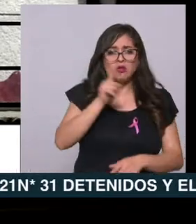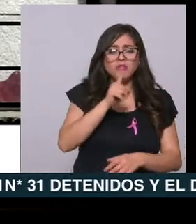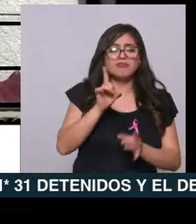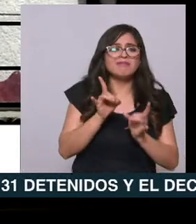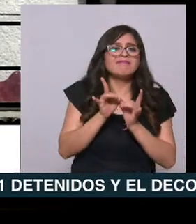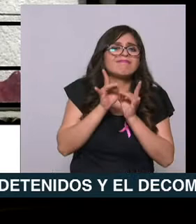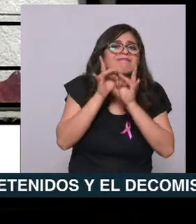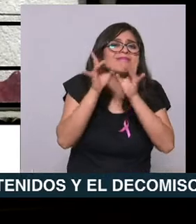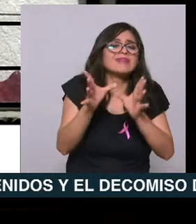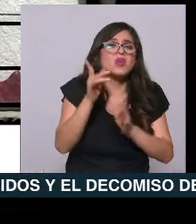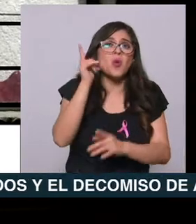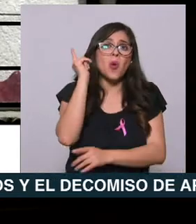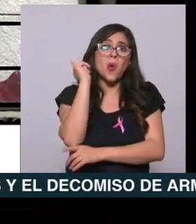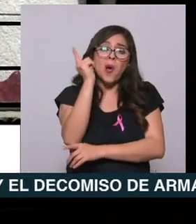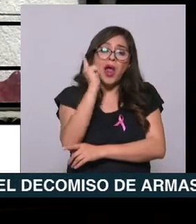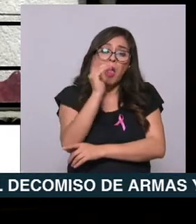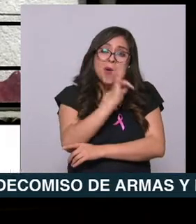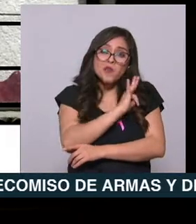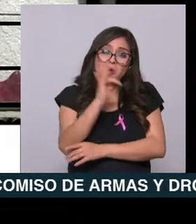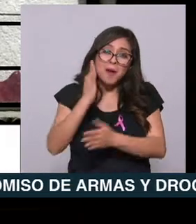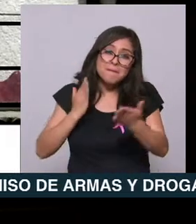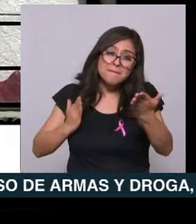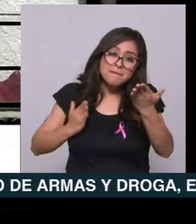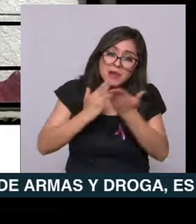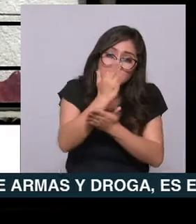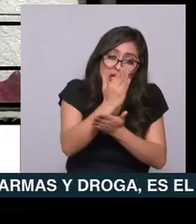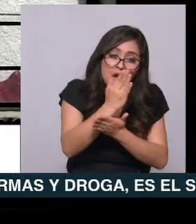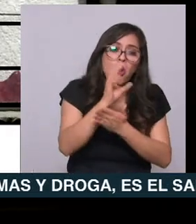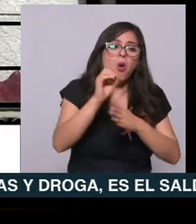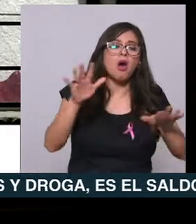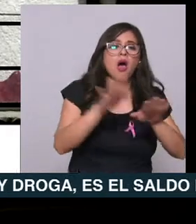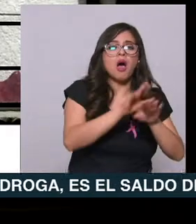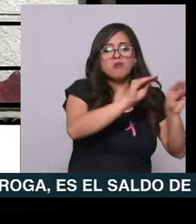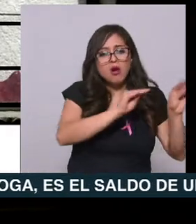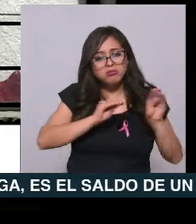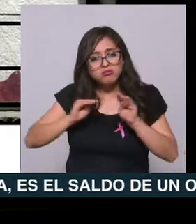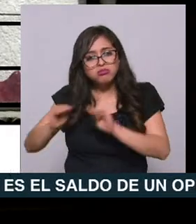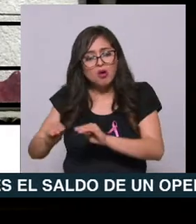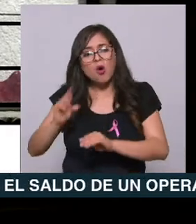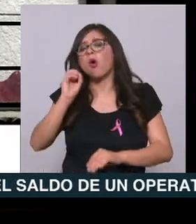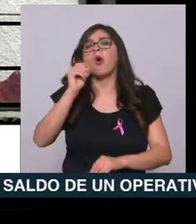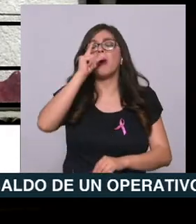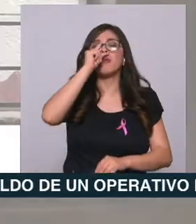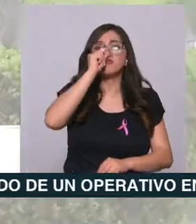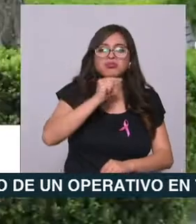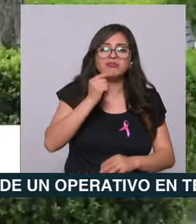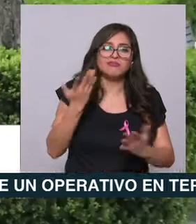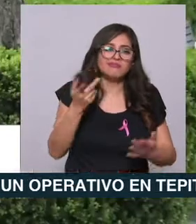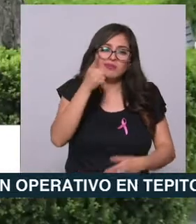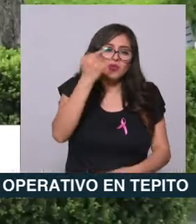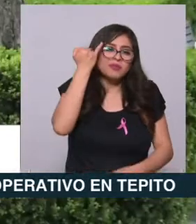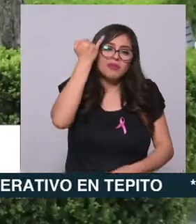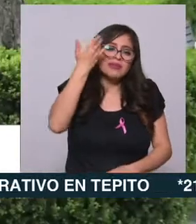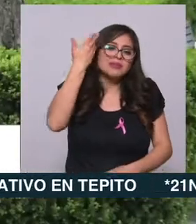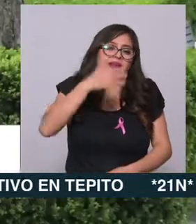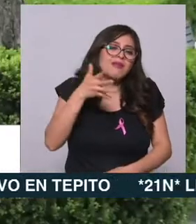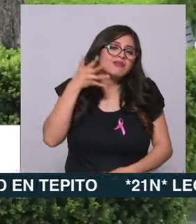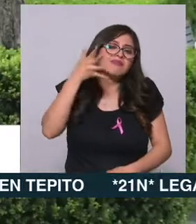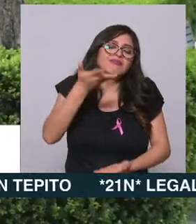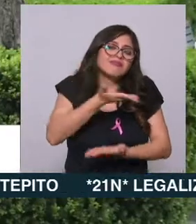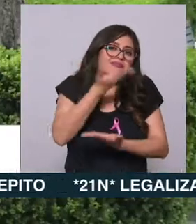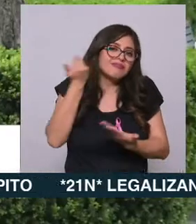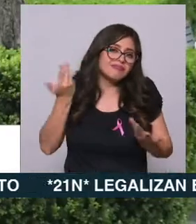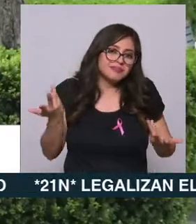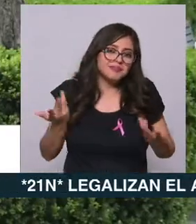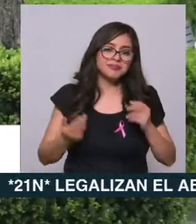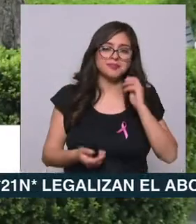a lograrlo, a que te deporten o a que te quedes en el camino, ya te imaginas cómo, ¿no? Los migrantes que avanzaron